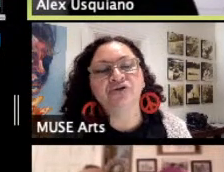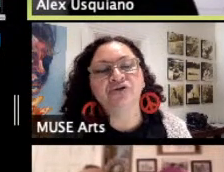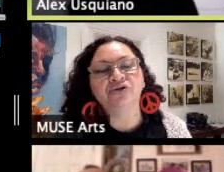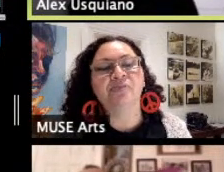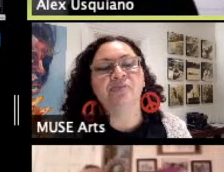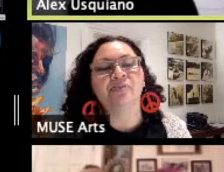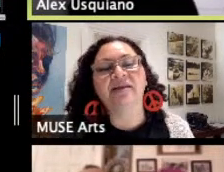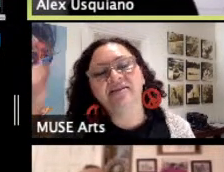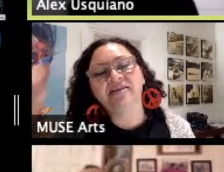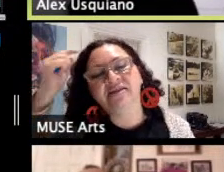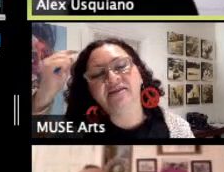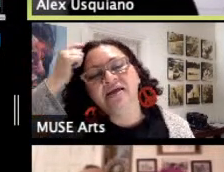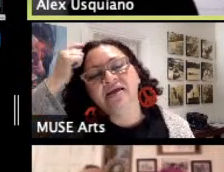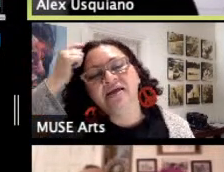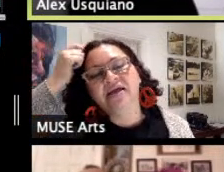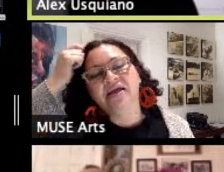realmente